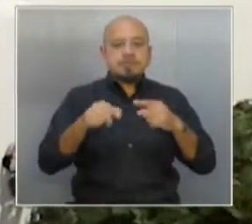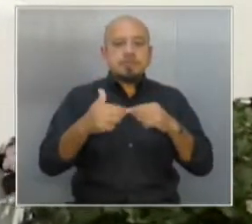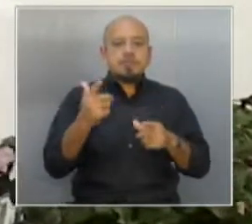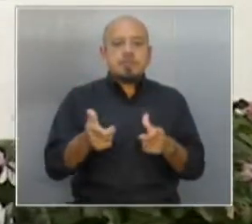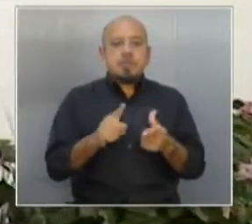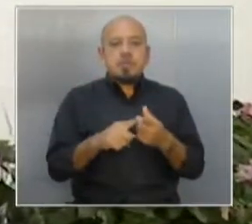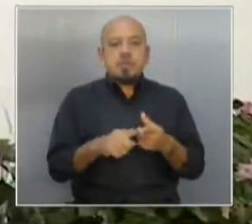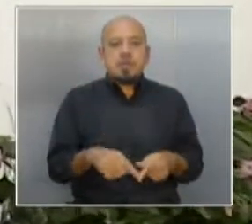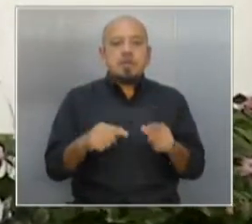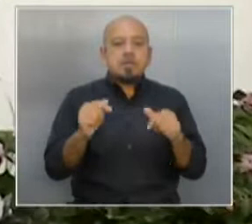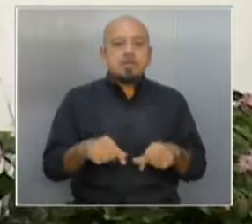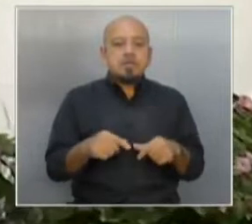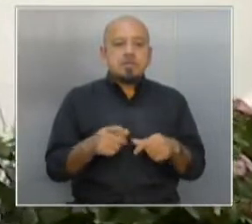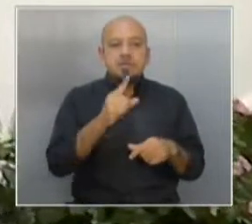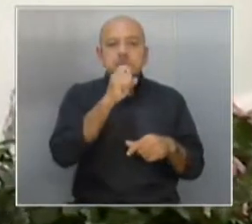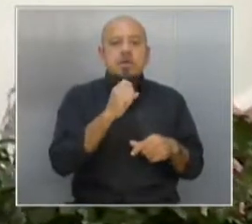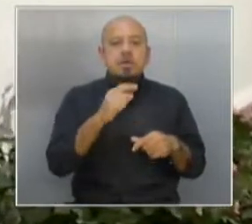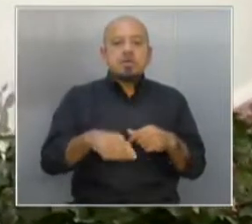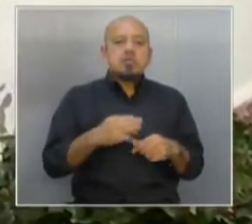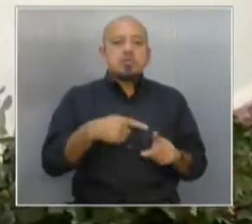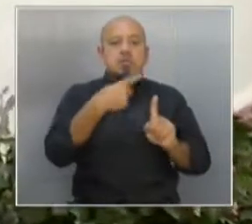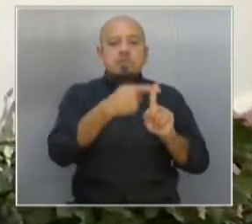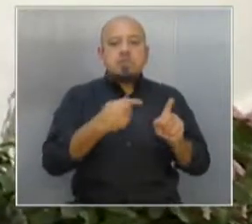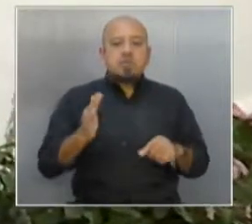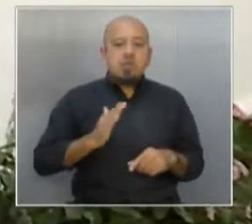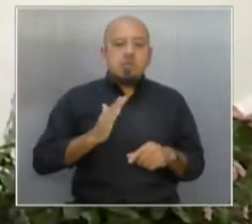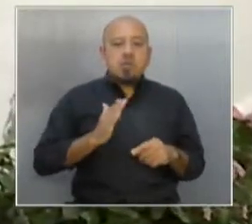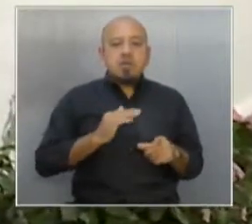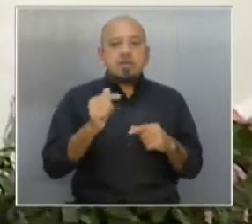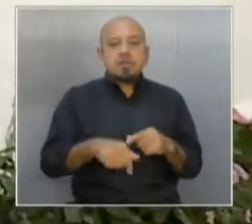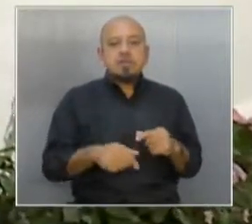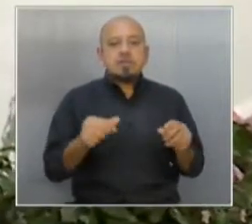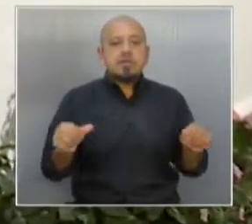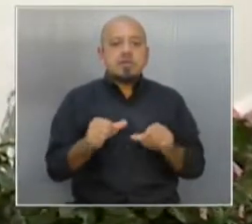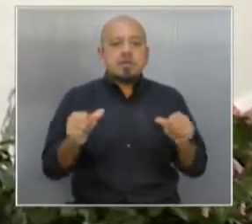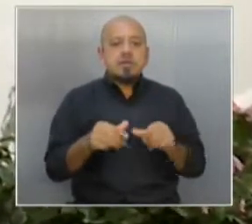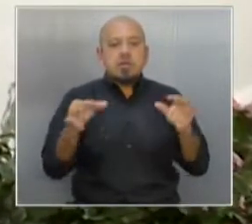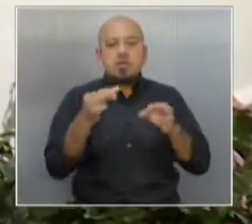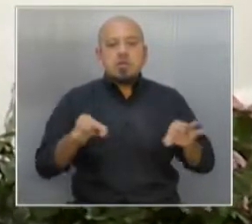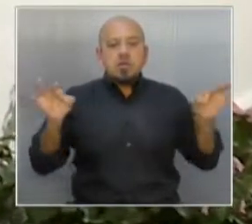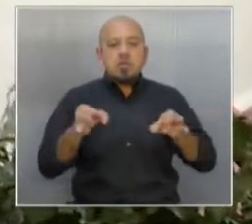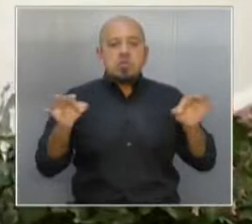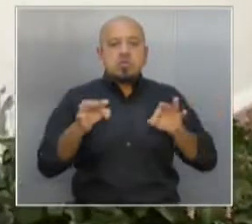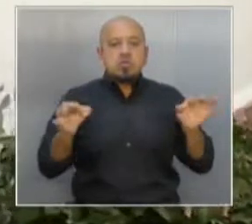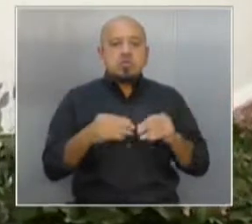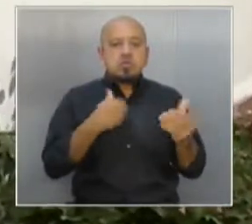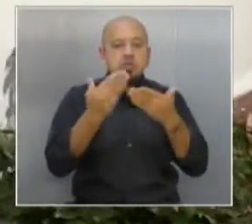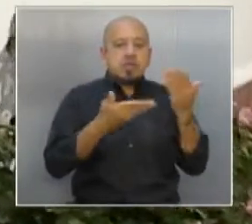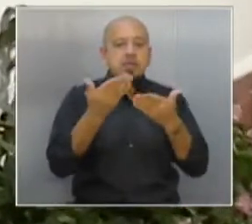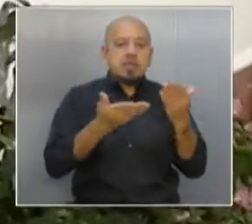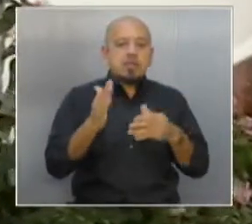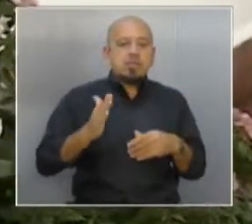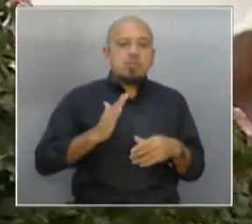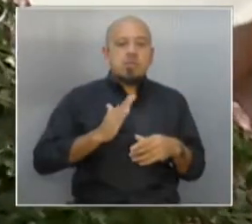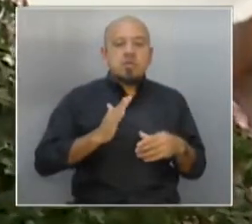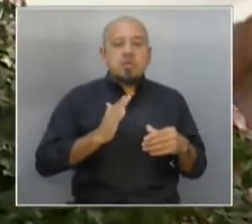comunidad. Una de ellas, bueno, Marzo, mes de las mujeres, es un clásico que en el museo se hagan toques, siempre son cantantes femeninas. En general, nuestra